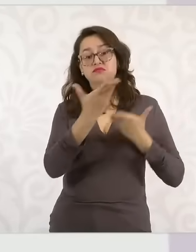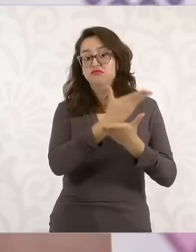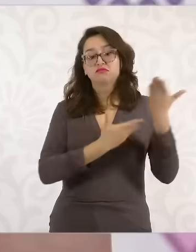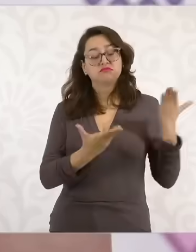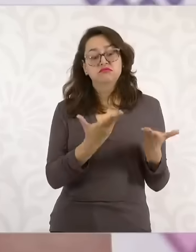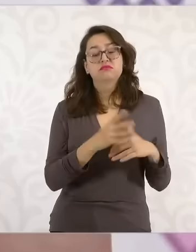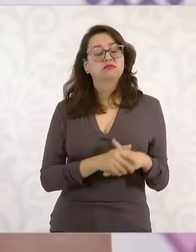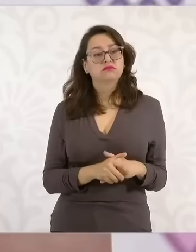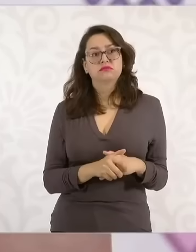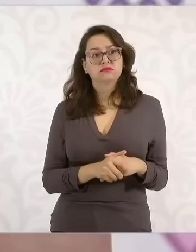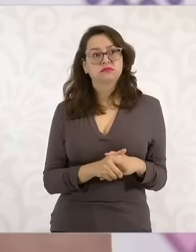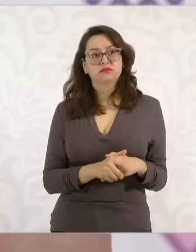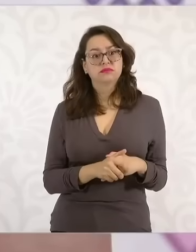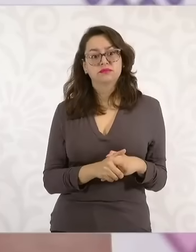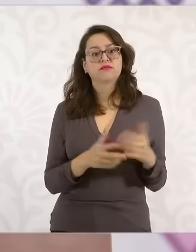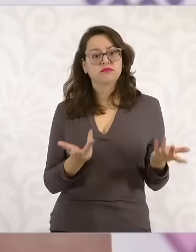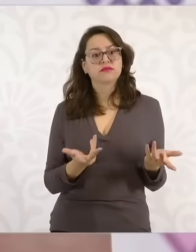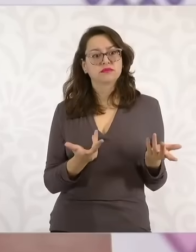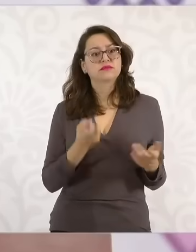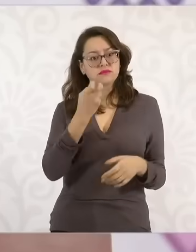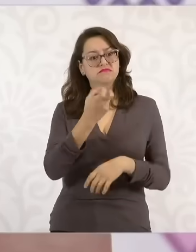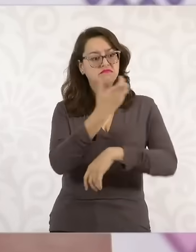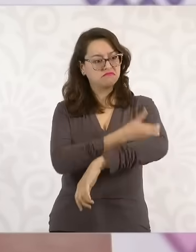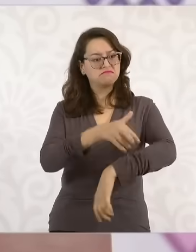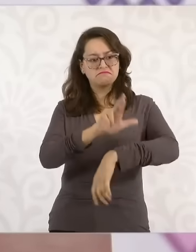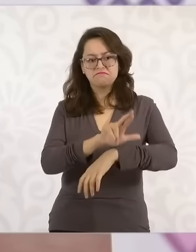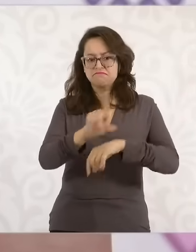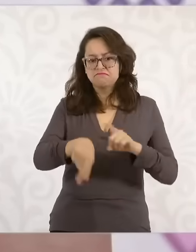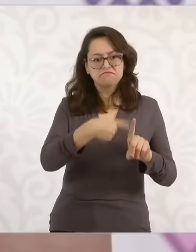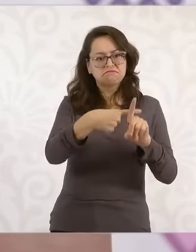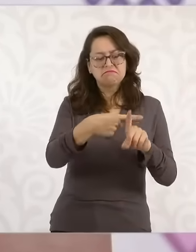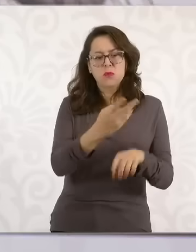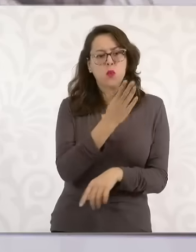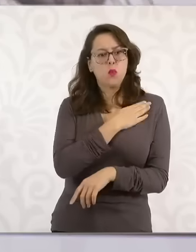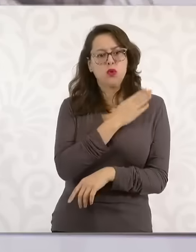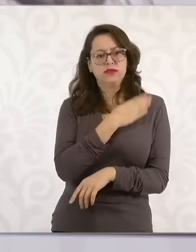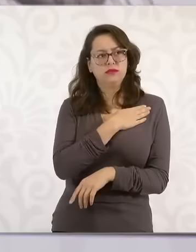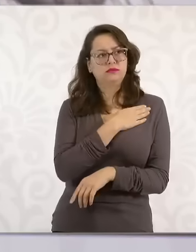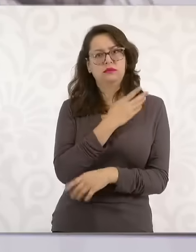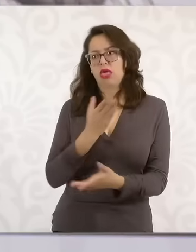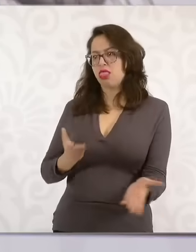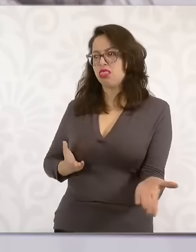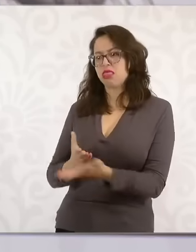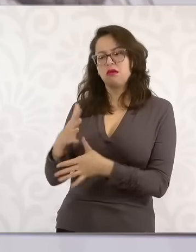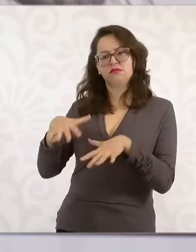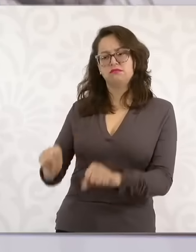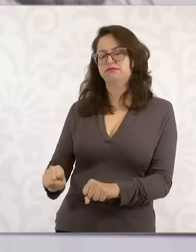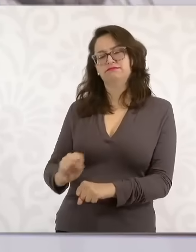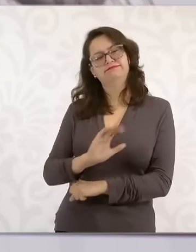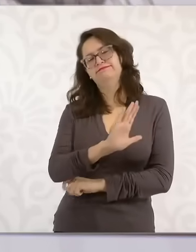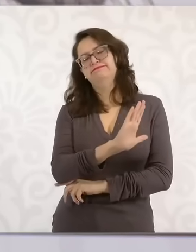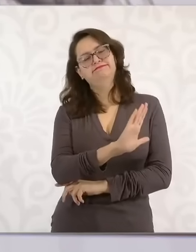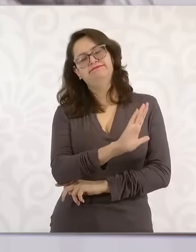y eso, esa forma de coordinación es buena. Pero la intervención no es una opción. Y